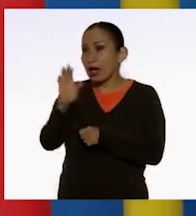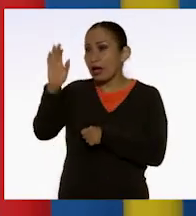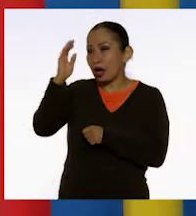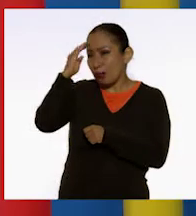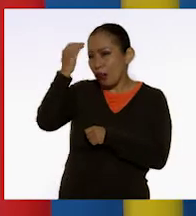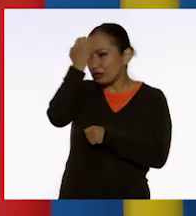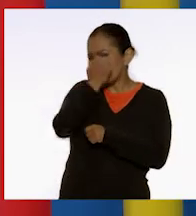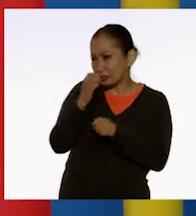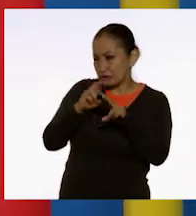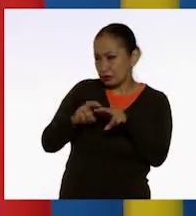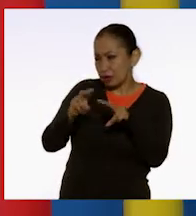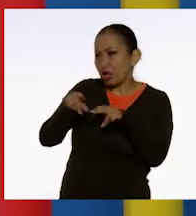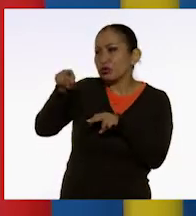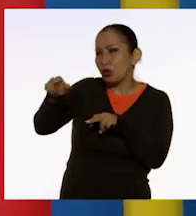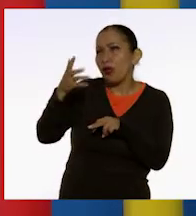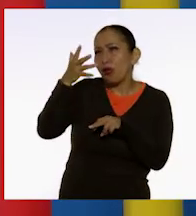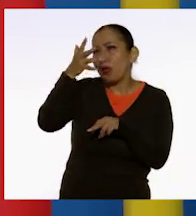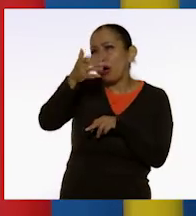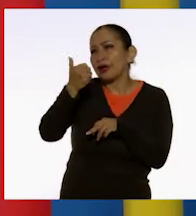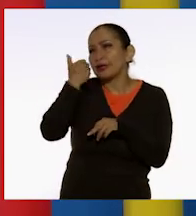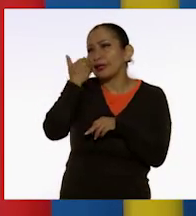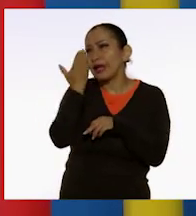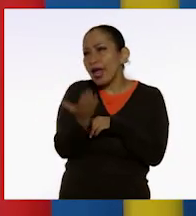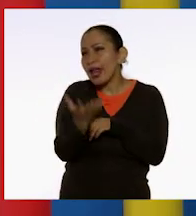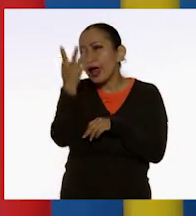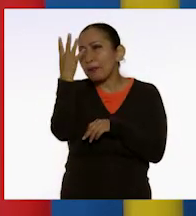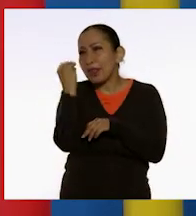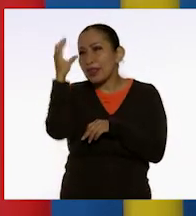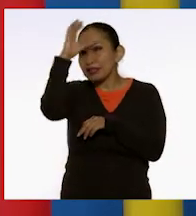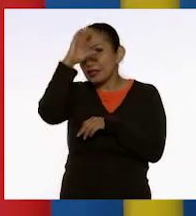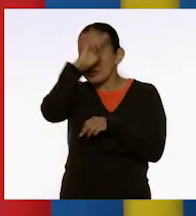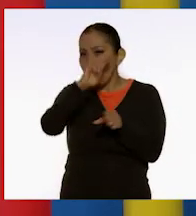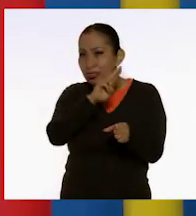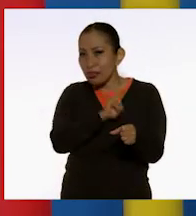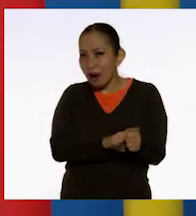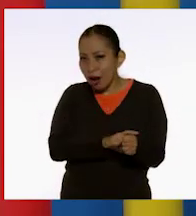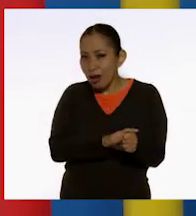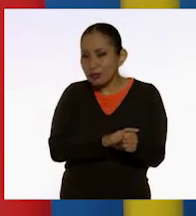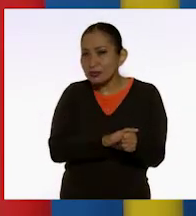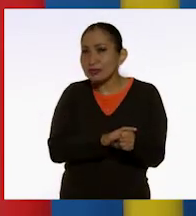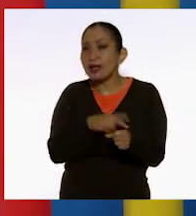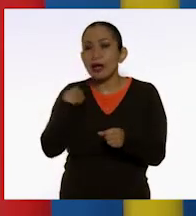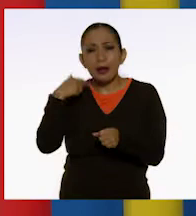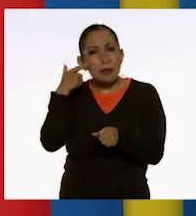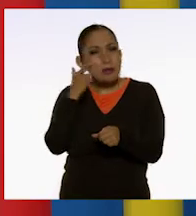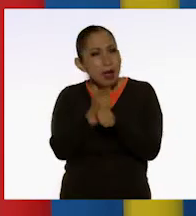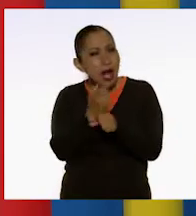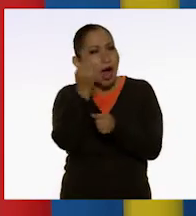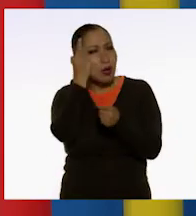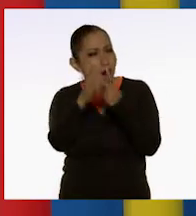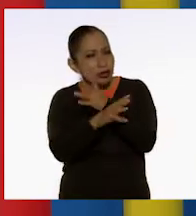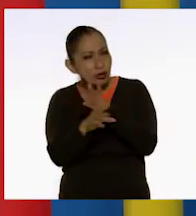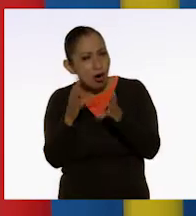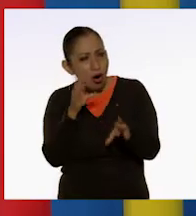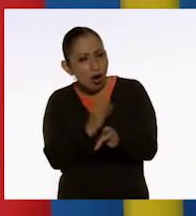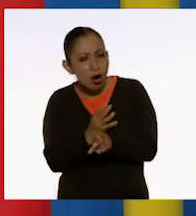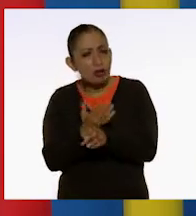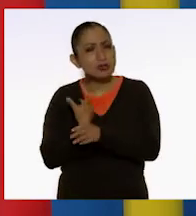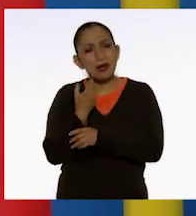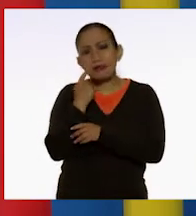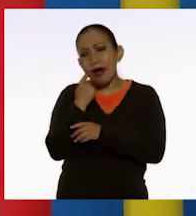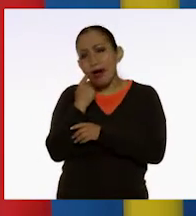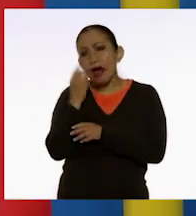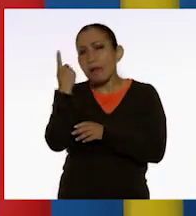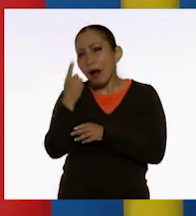acerca de sus expectativas y compromisos en la asignatura de Ciencias Naturales e identificar algunas sugerencias para promover